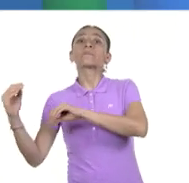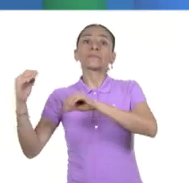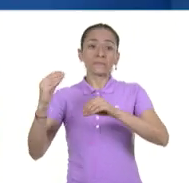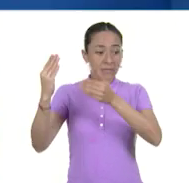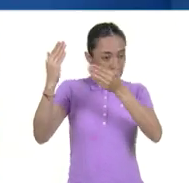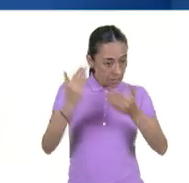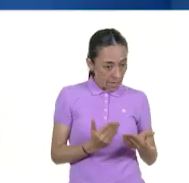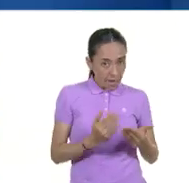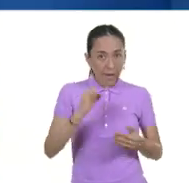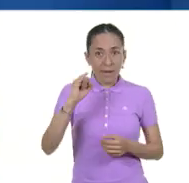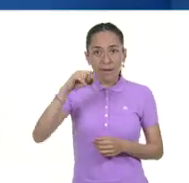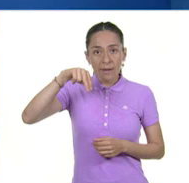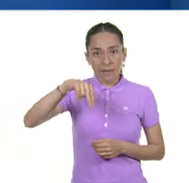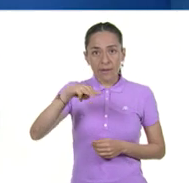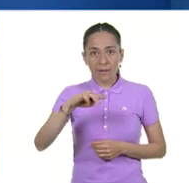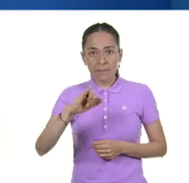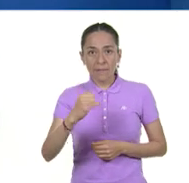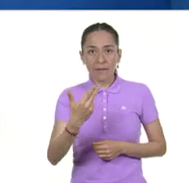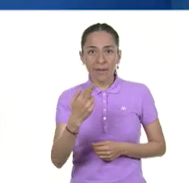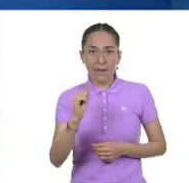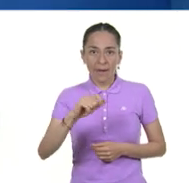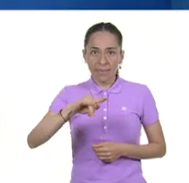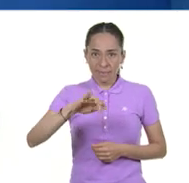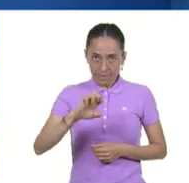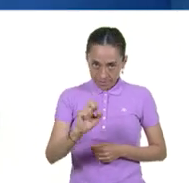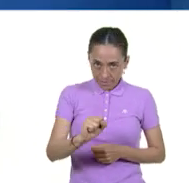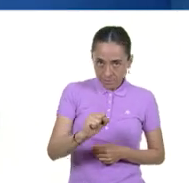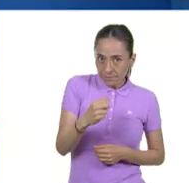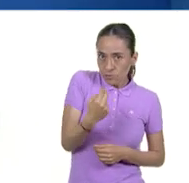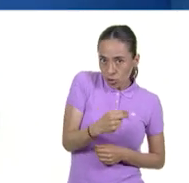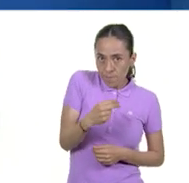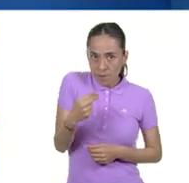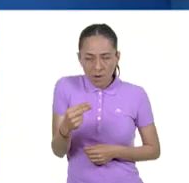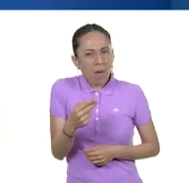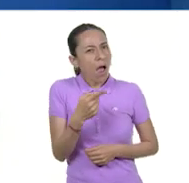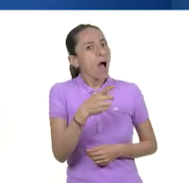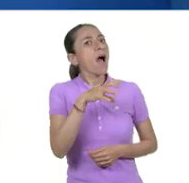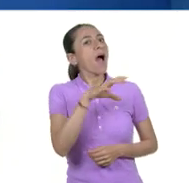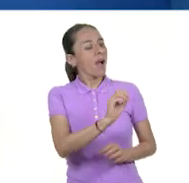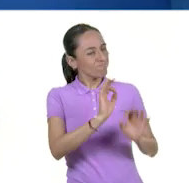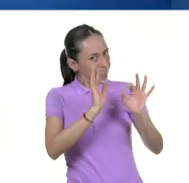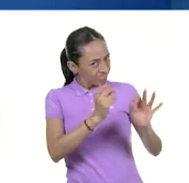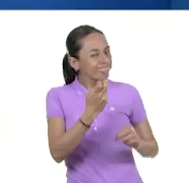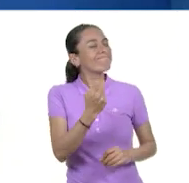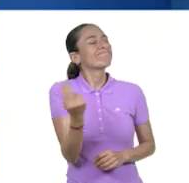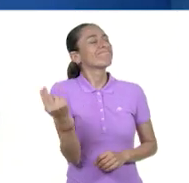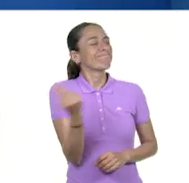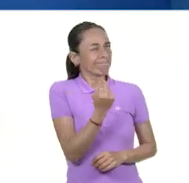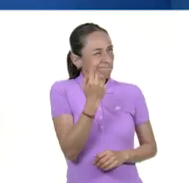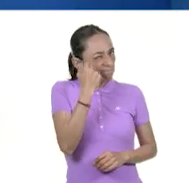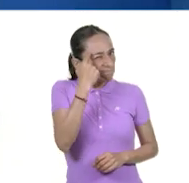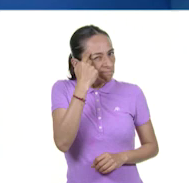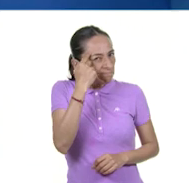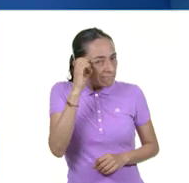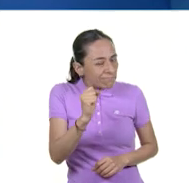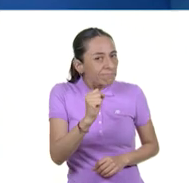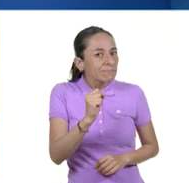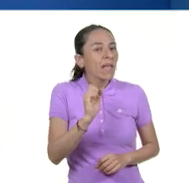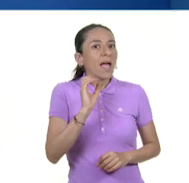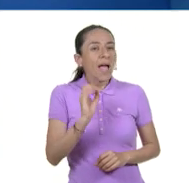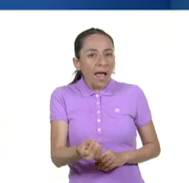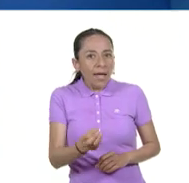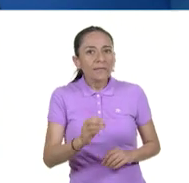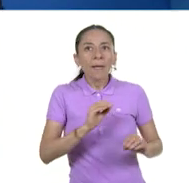trasladan. Exacto. Eso también lo debemos tener presente cuando hablamos de flujos migratorios.